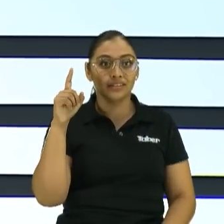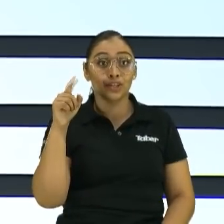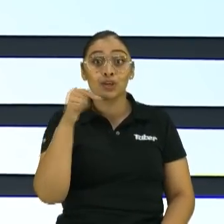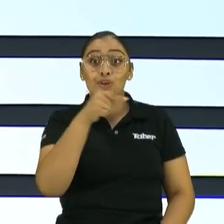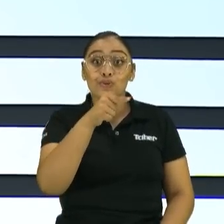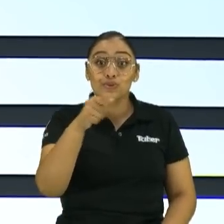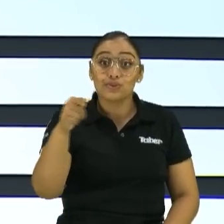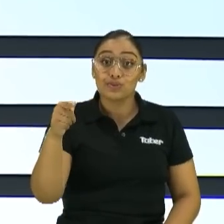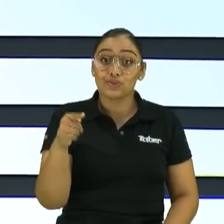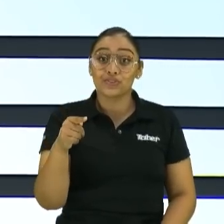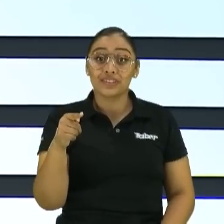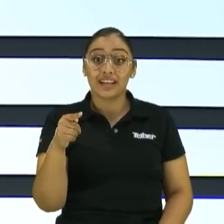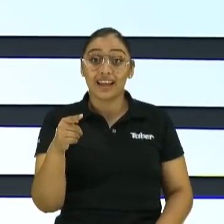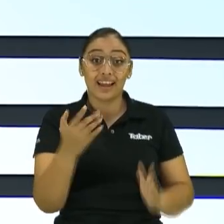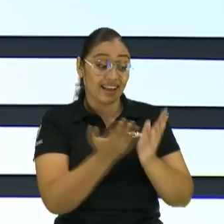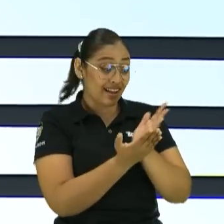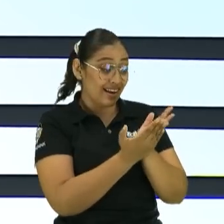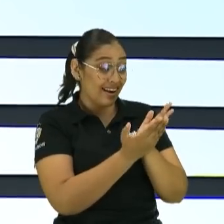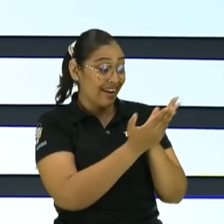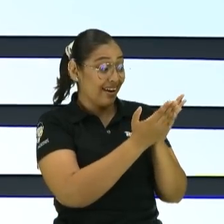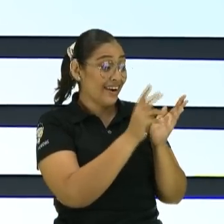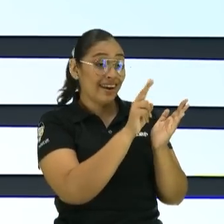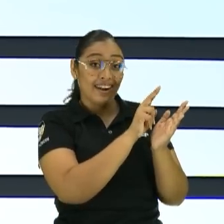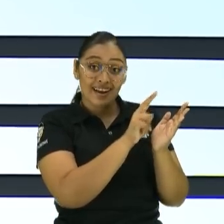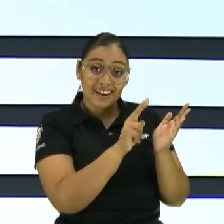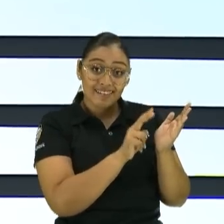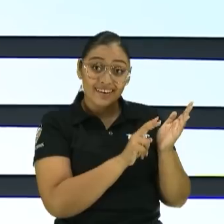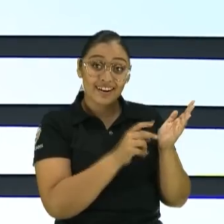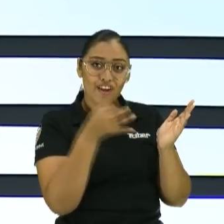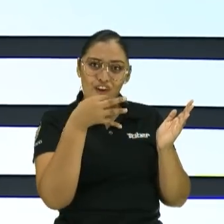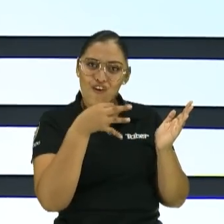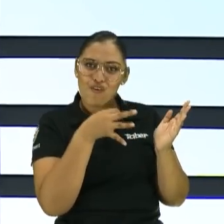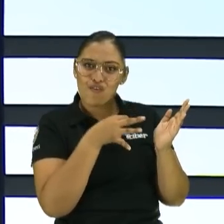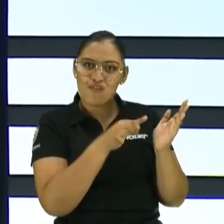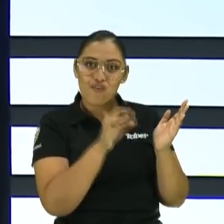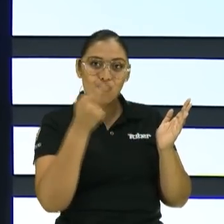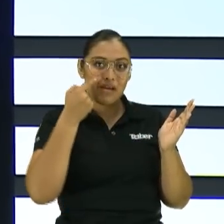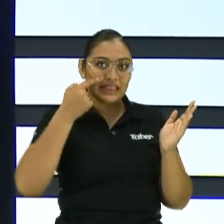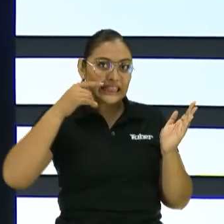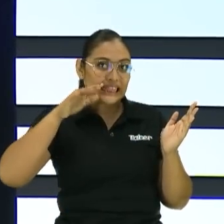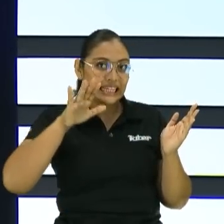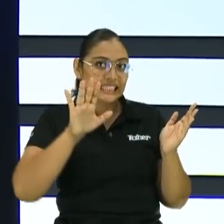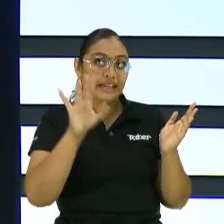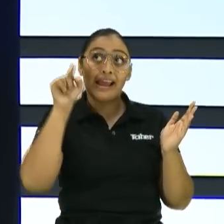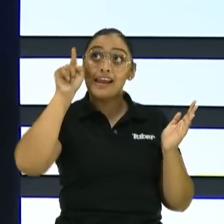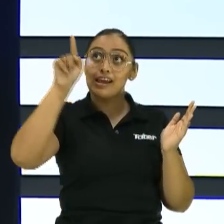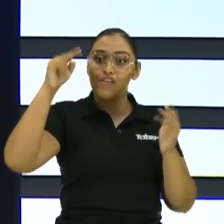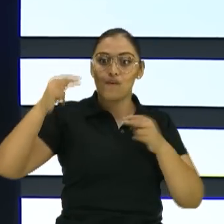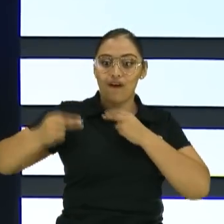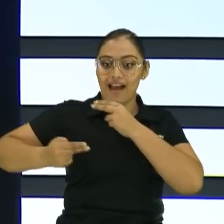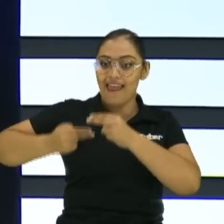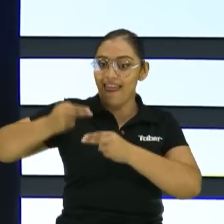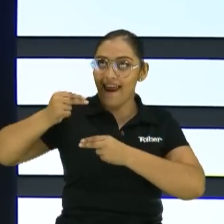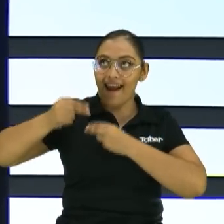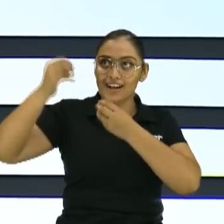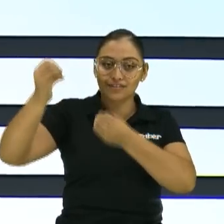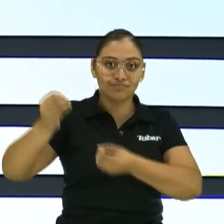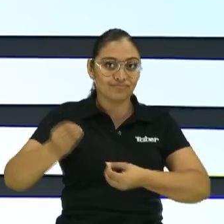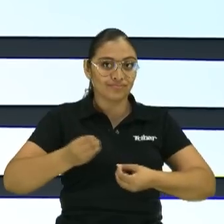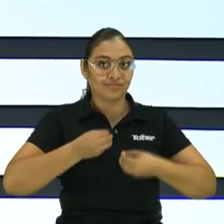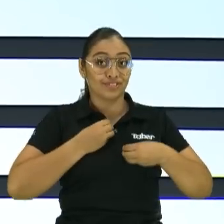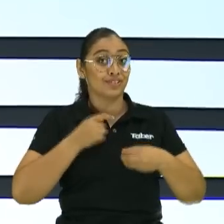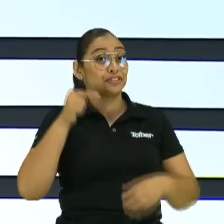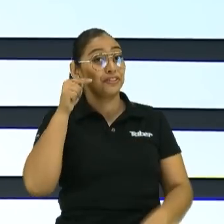testamento de una magnífica herencia que Dios nos dio le